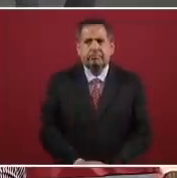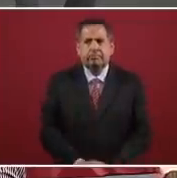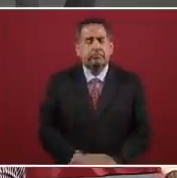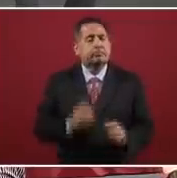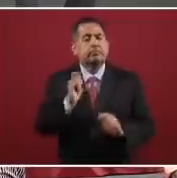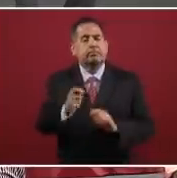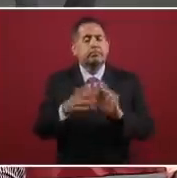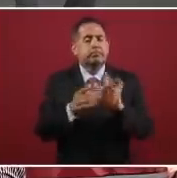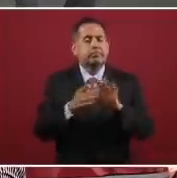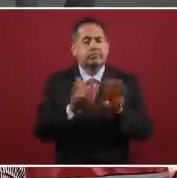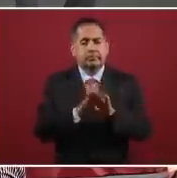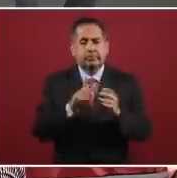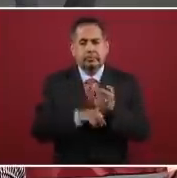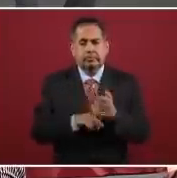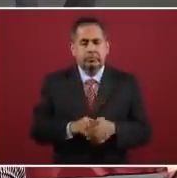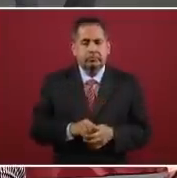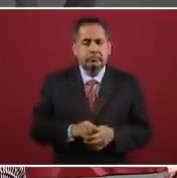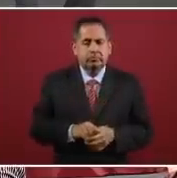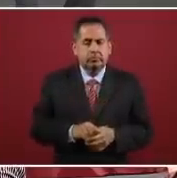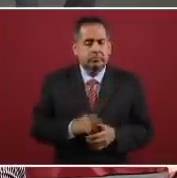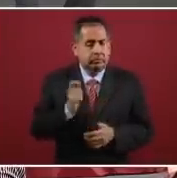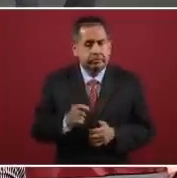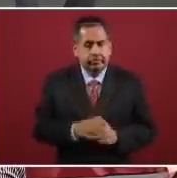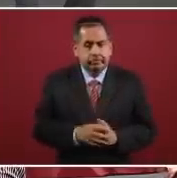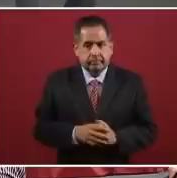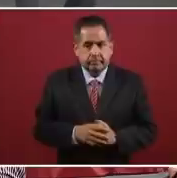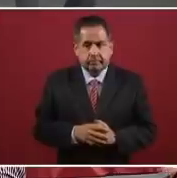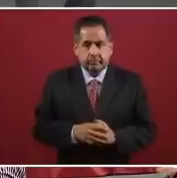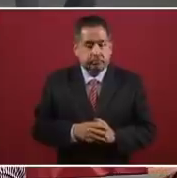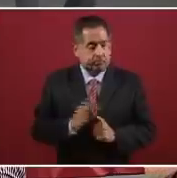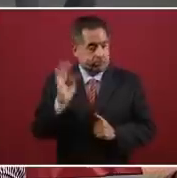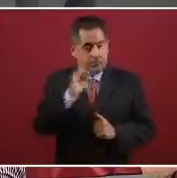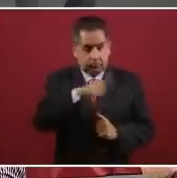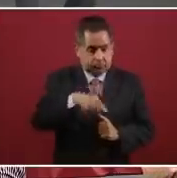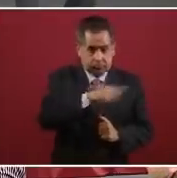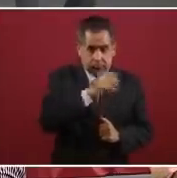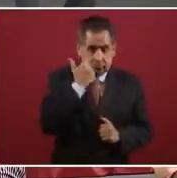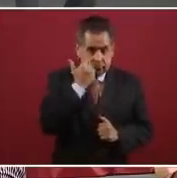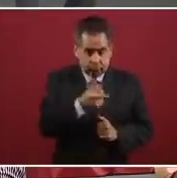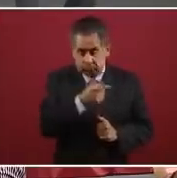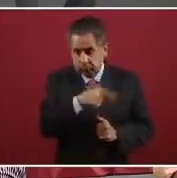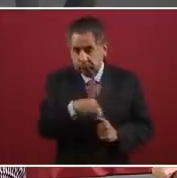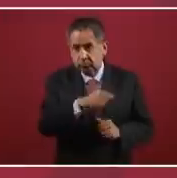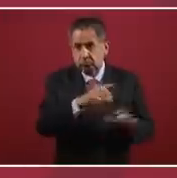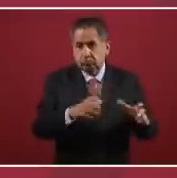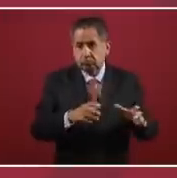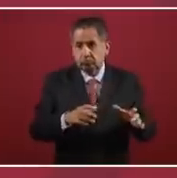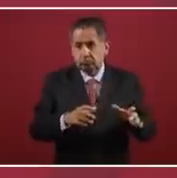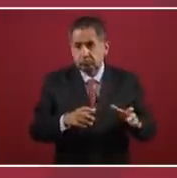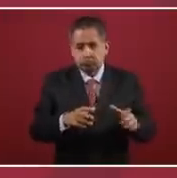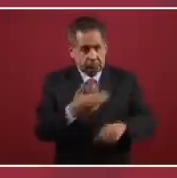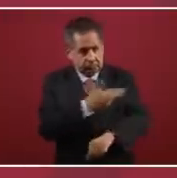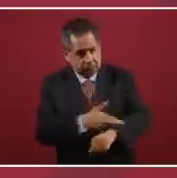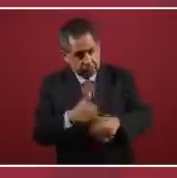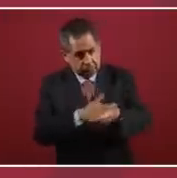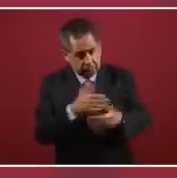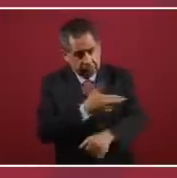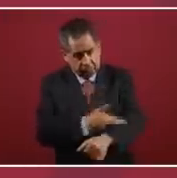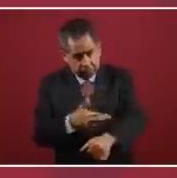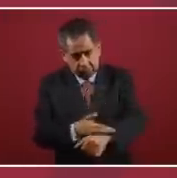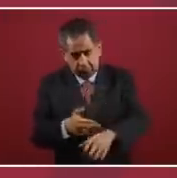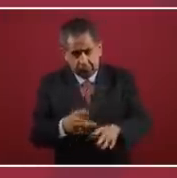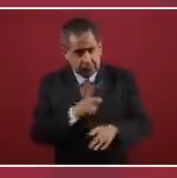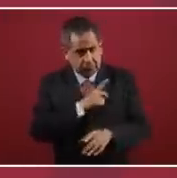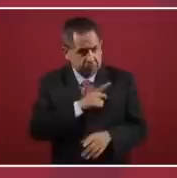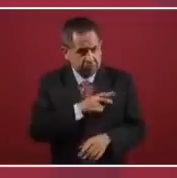que incluso si ellos van y hacen su trámite